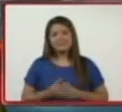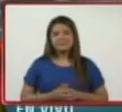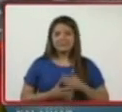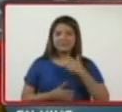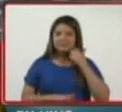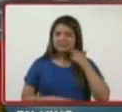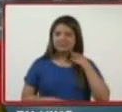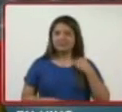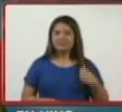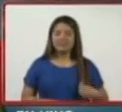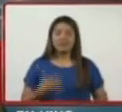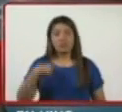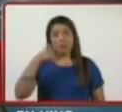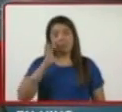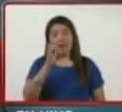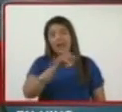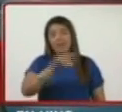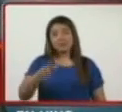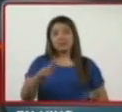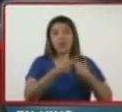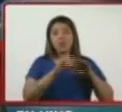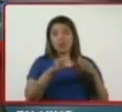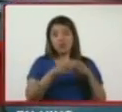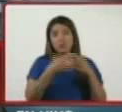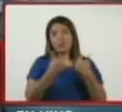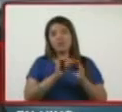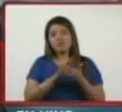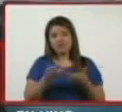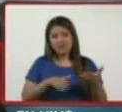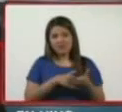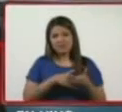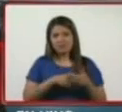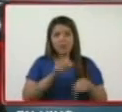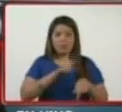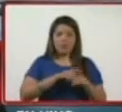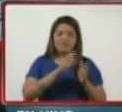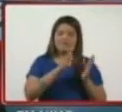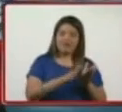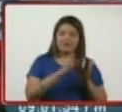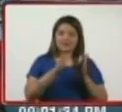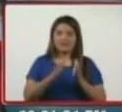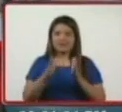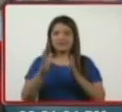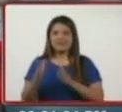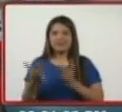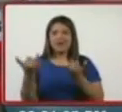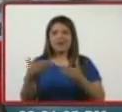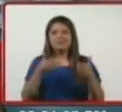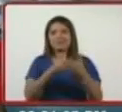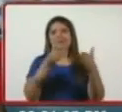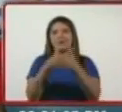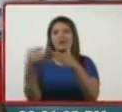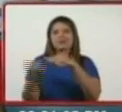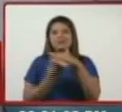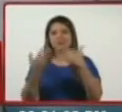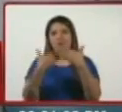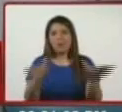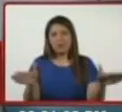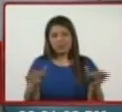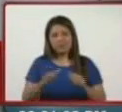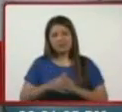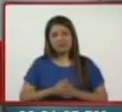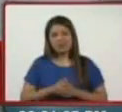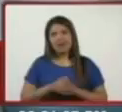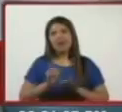supuestamente, estas personas organizadas, grupos violentos, van por fase. A la fase es atacar ahora las instituciones públicas y, por supuesto,